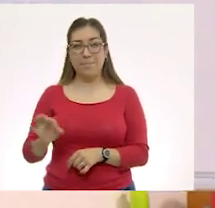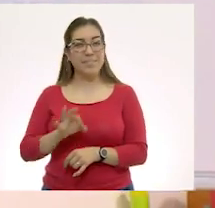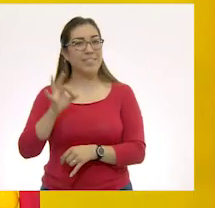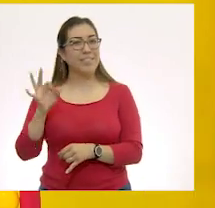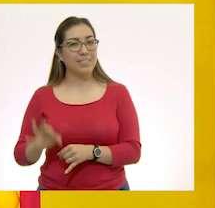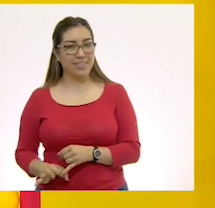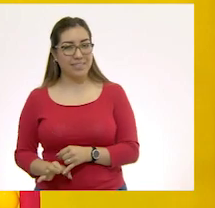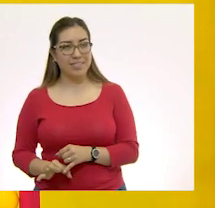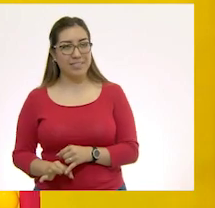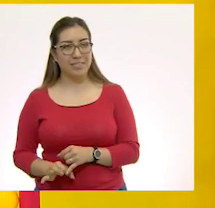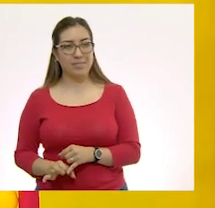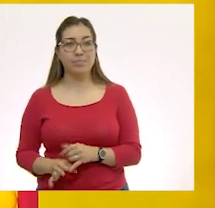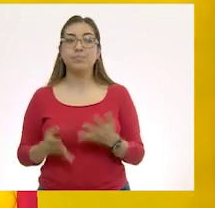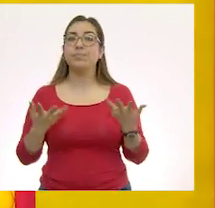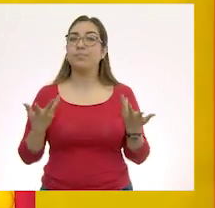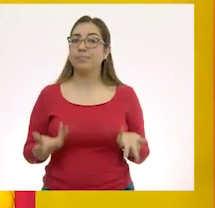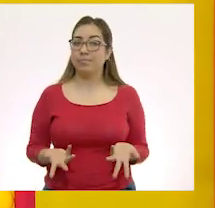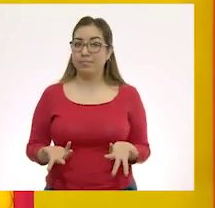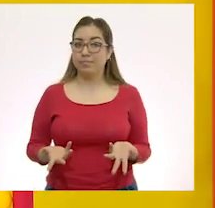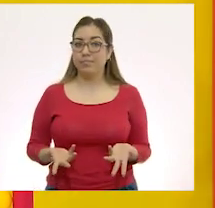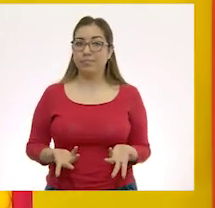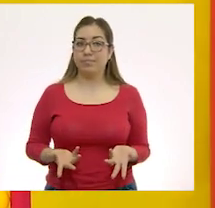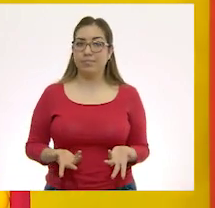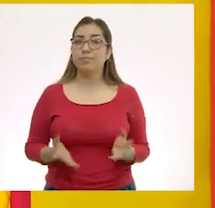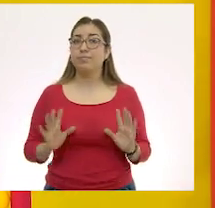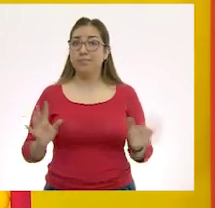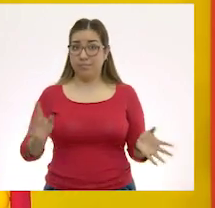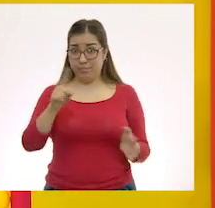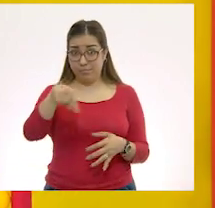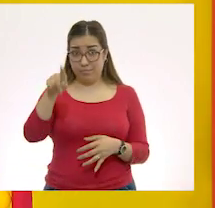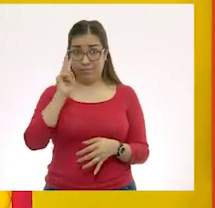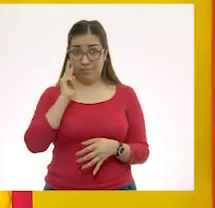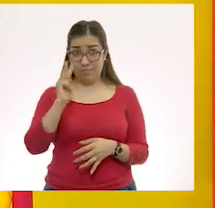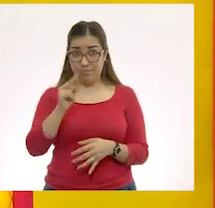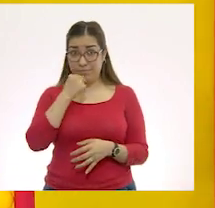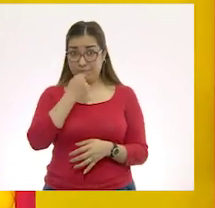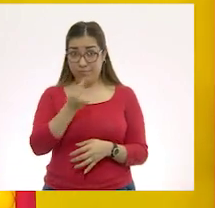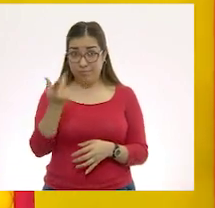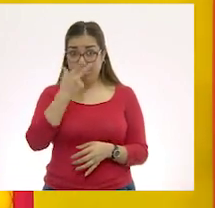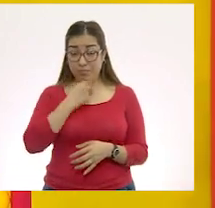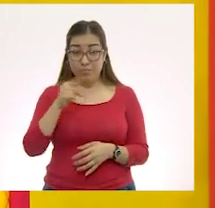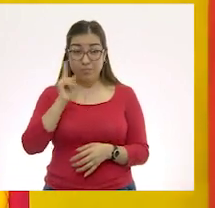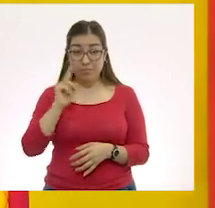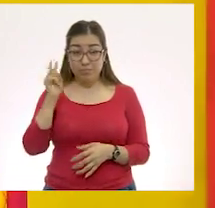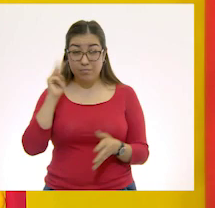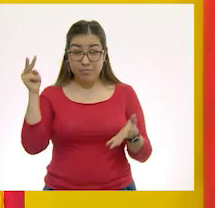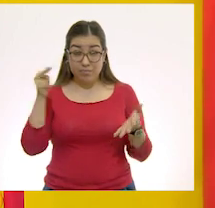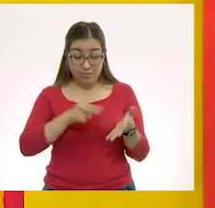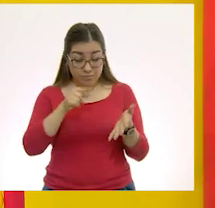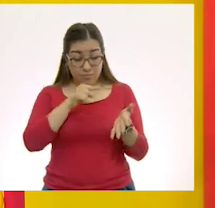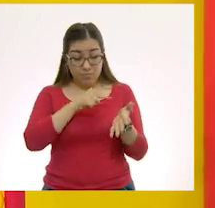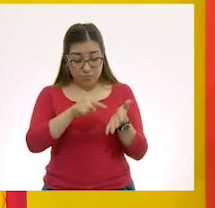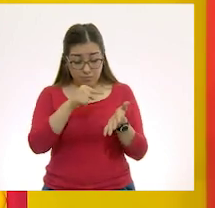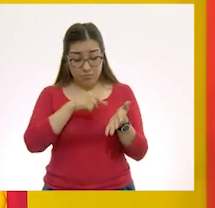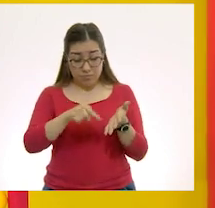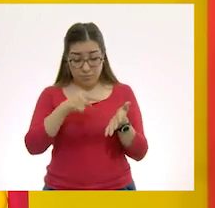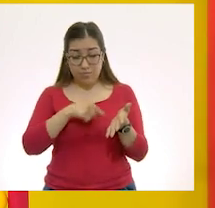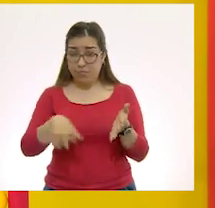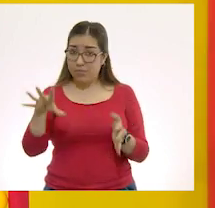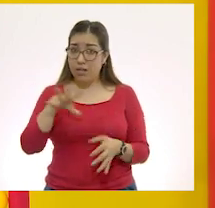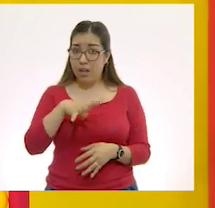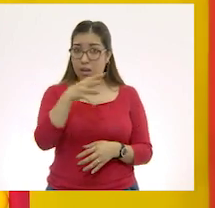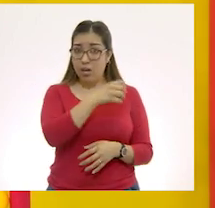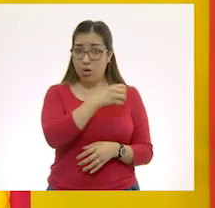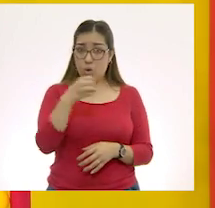2020 entonces anotaron niñas y niños que podemos construir sus